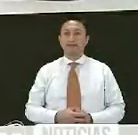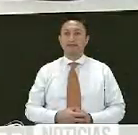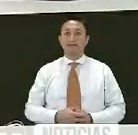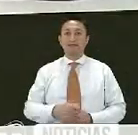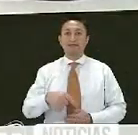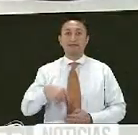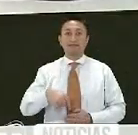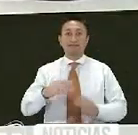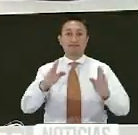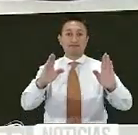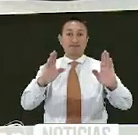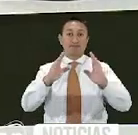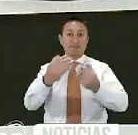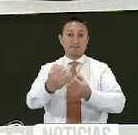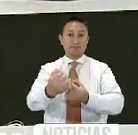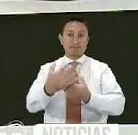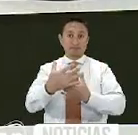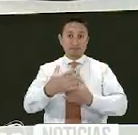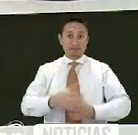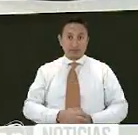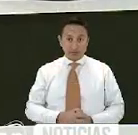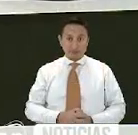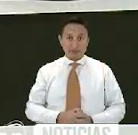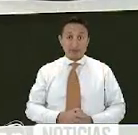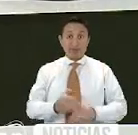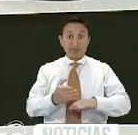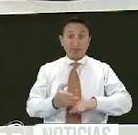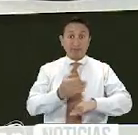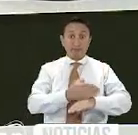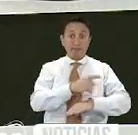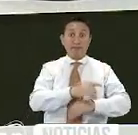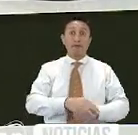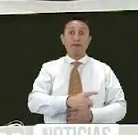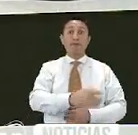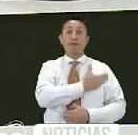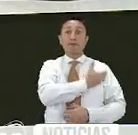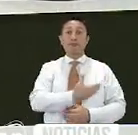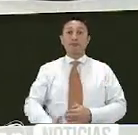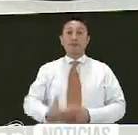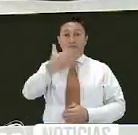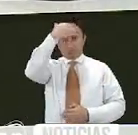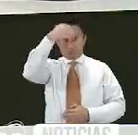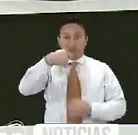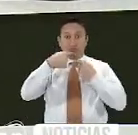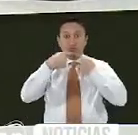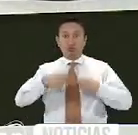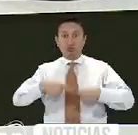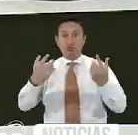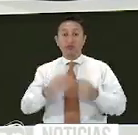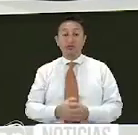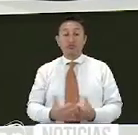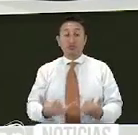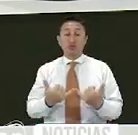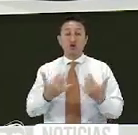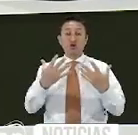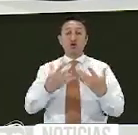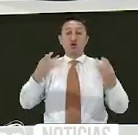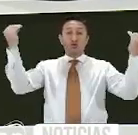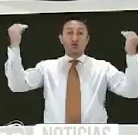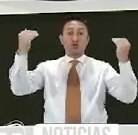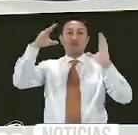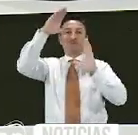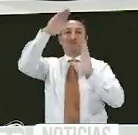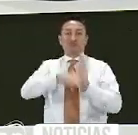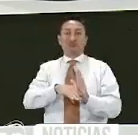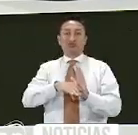Atención, información de última hora. Hace pocos minutos el presidente Daniel Noboa anunció que los cortes de energía se reducirán